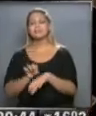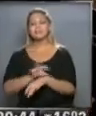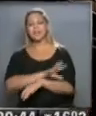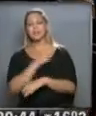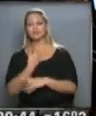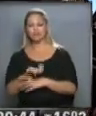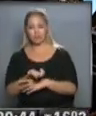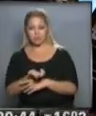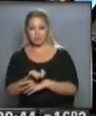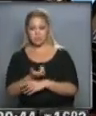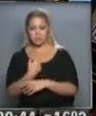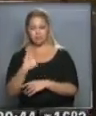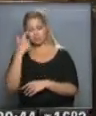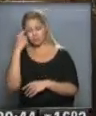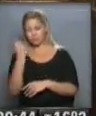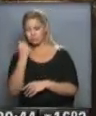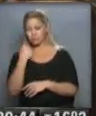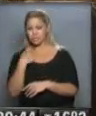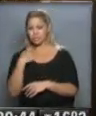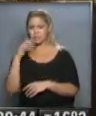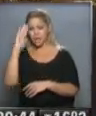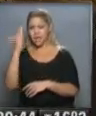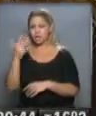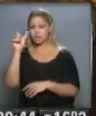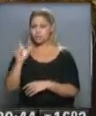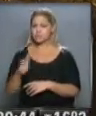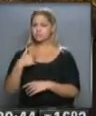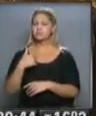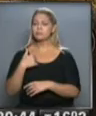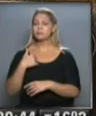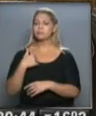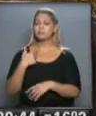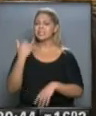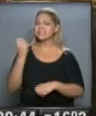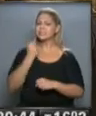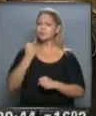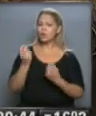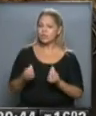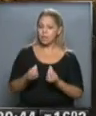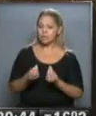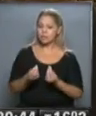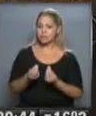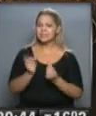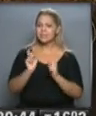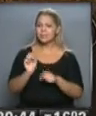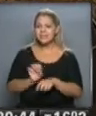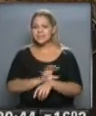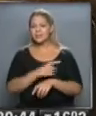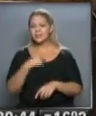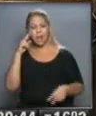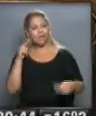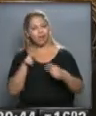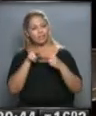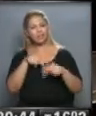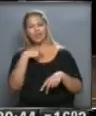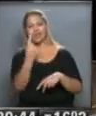reconocimiento muy necesario para, creo, no por los diputados, sino creo que es parte de unos reconocimientos que vienen siendo. Creo que muy emocionada además con encontrarme con